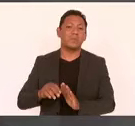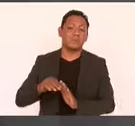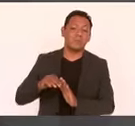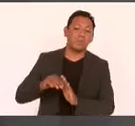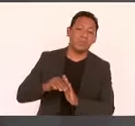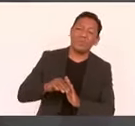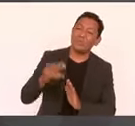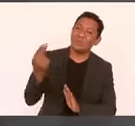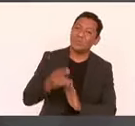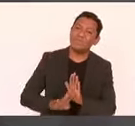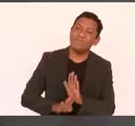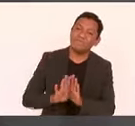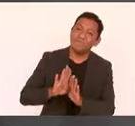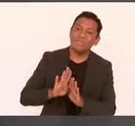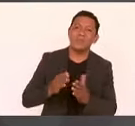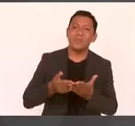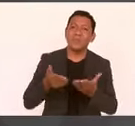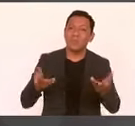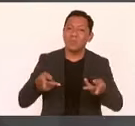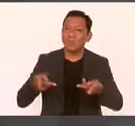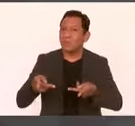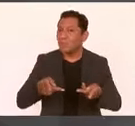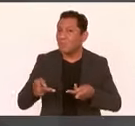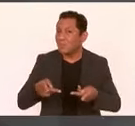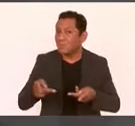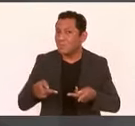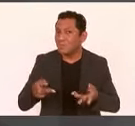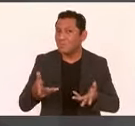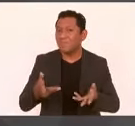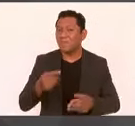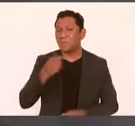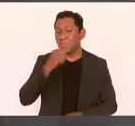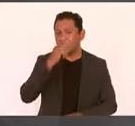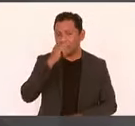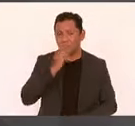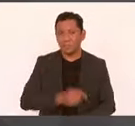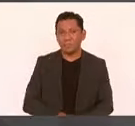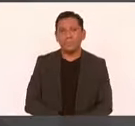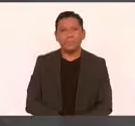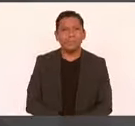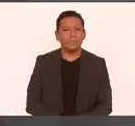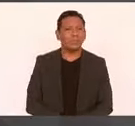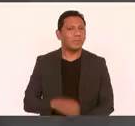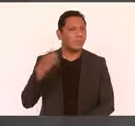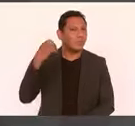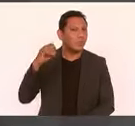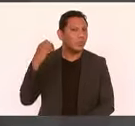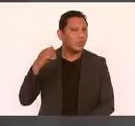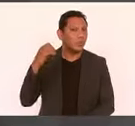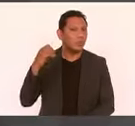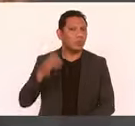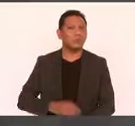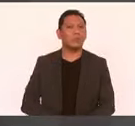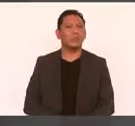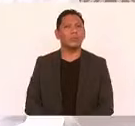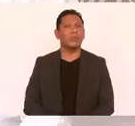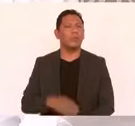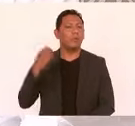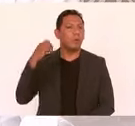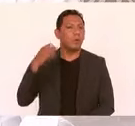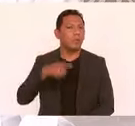sostenida. Con la plataforma del Plan Interoceánico de las carreteras Oaxaca-Costa y Oaxaca-Istmo, hoy Oaxaca